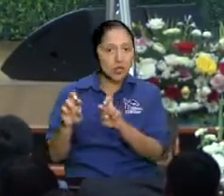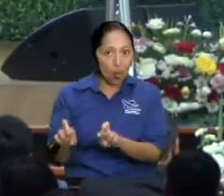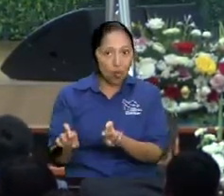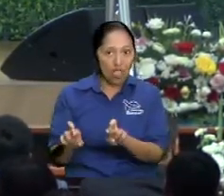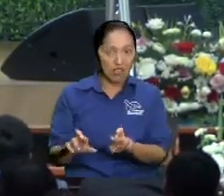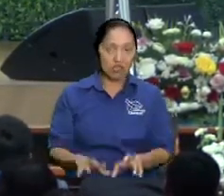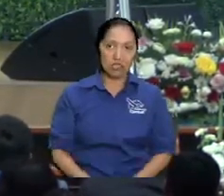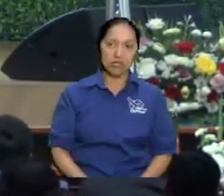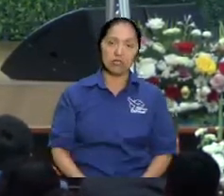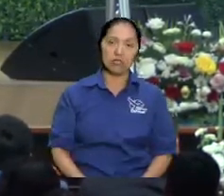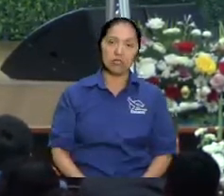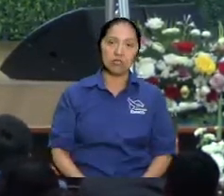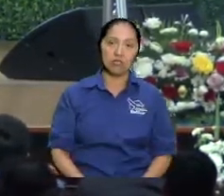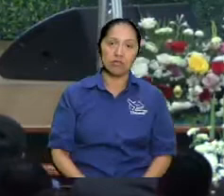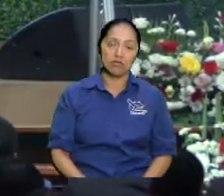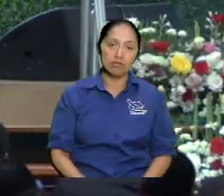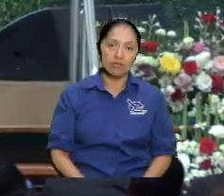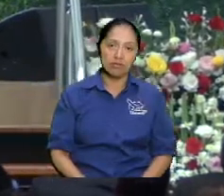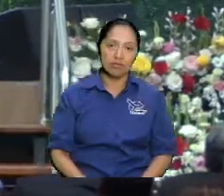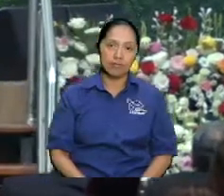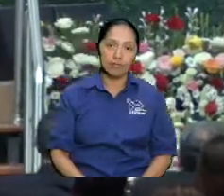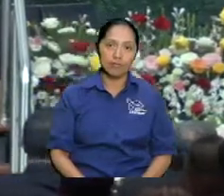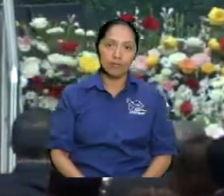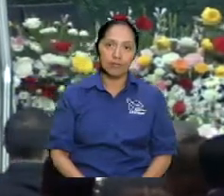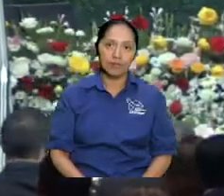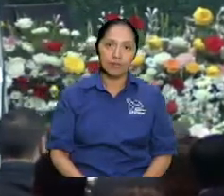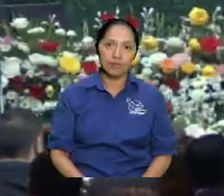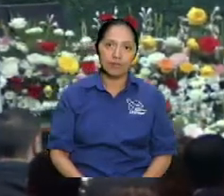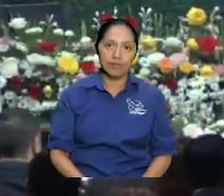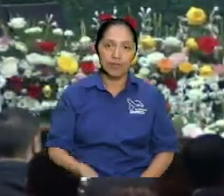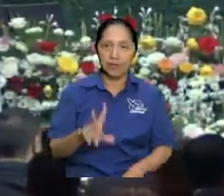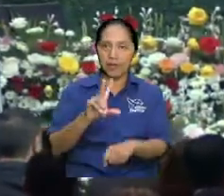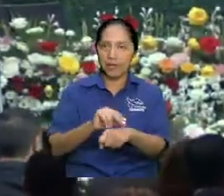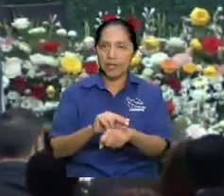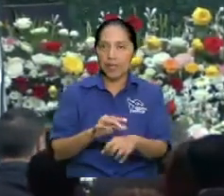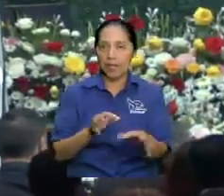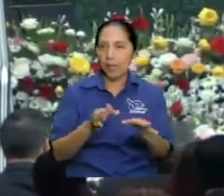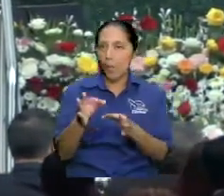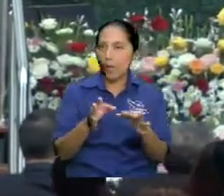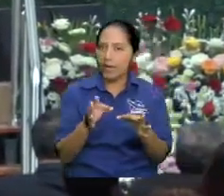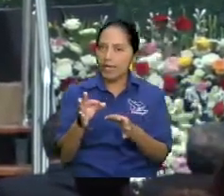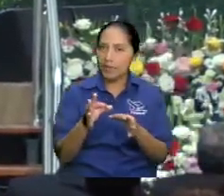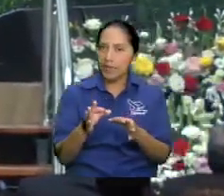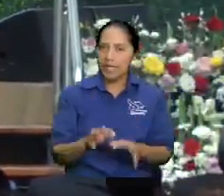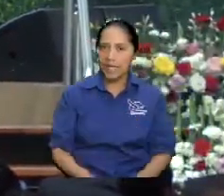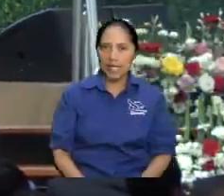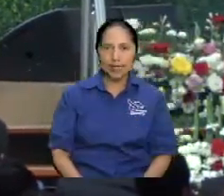Si me puedo explicarla, me voy a llevar más tiempo, pero medio la voy a decir, pues, así rapidito.